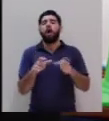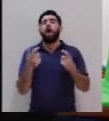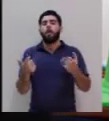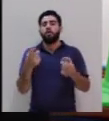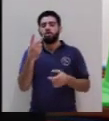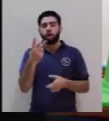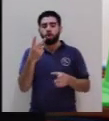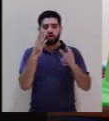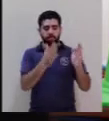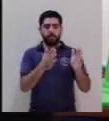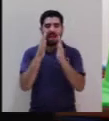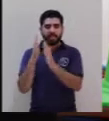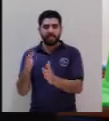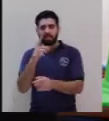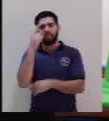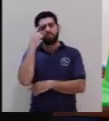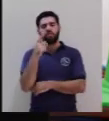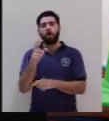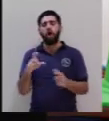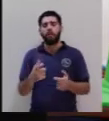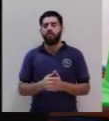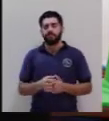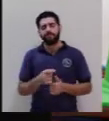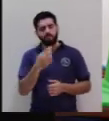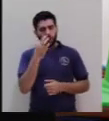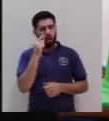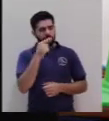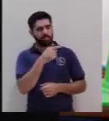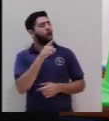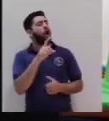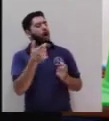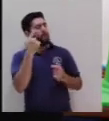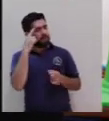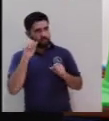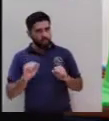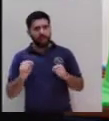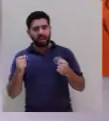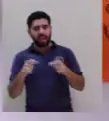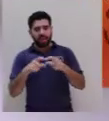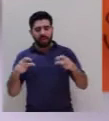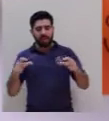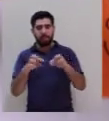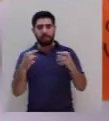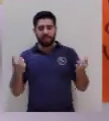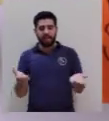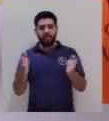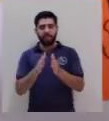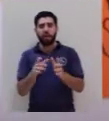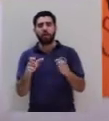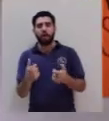harías eso, André? Bueno, vamos a empezar a dividir esta tira de periódico y la vamos a dividir